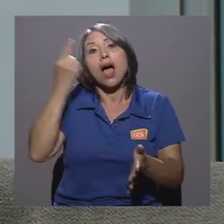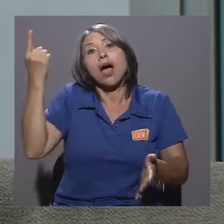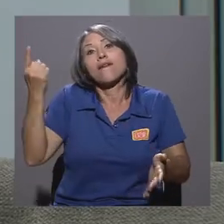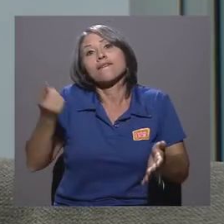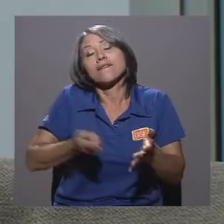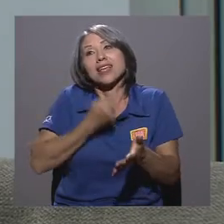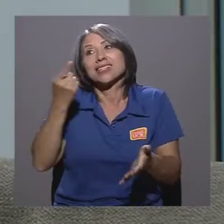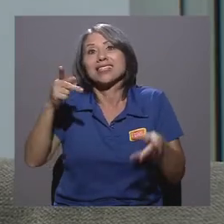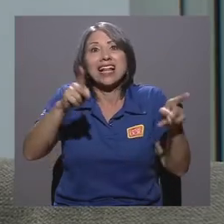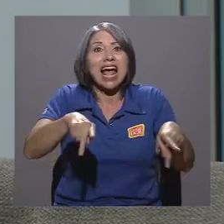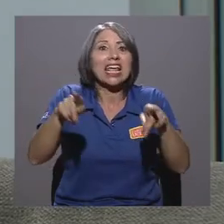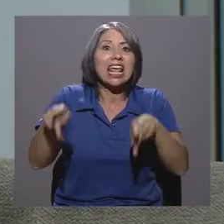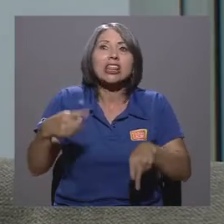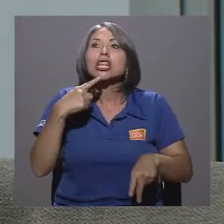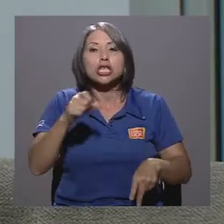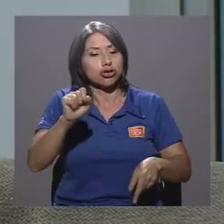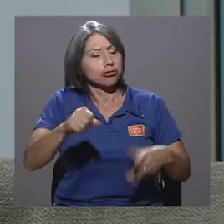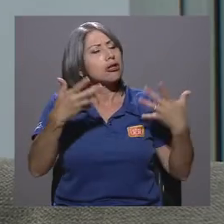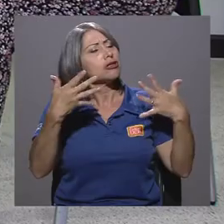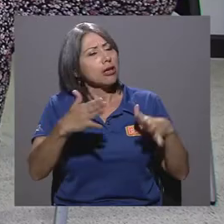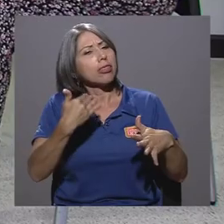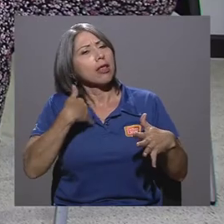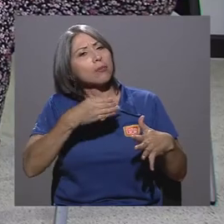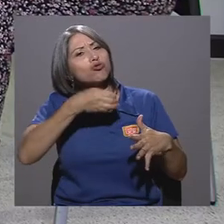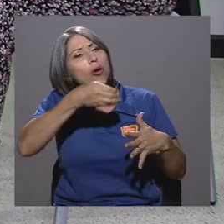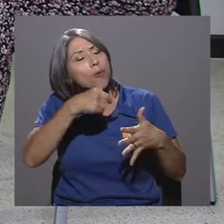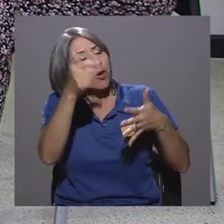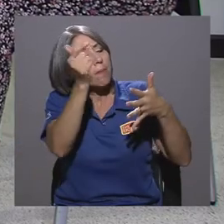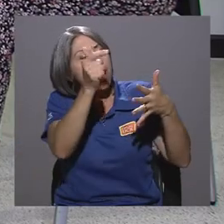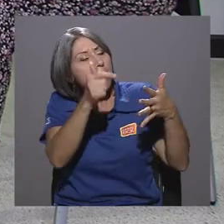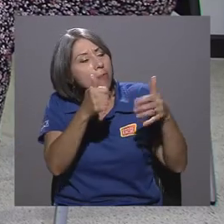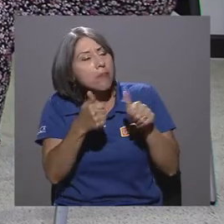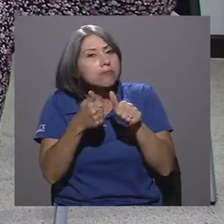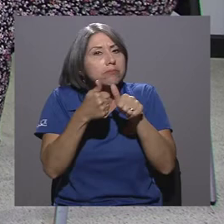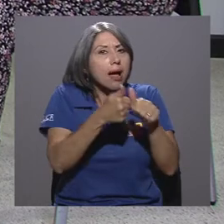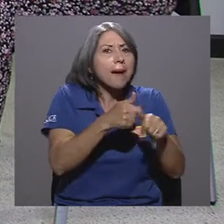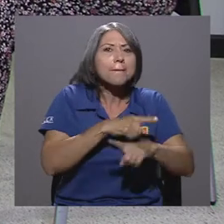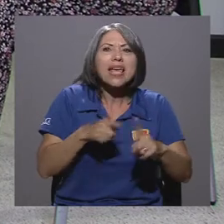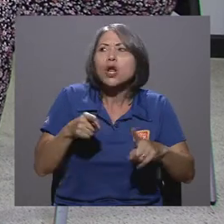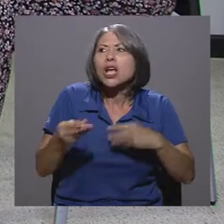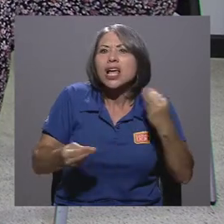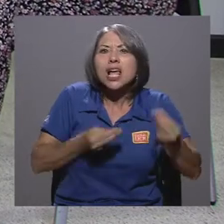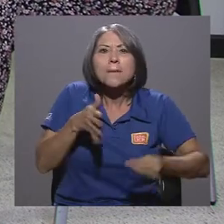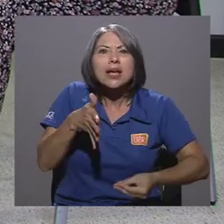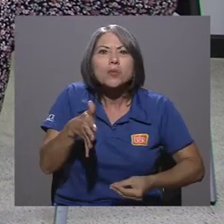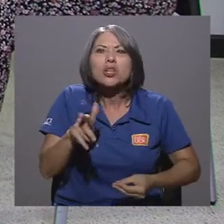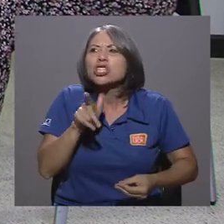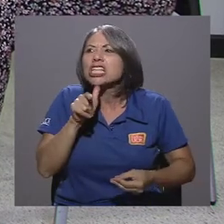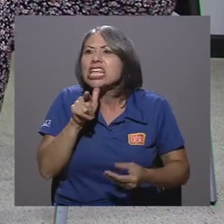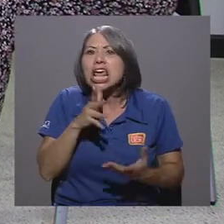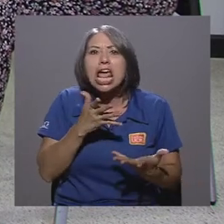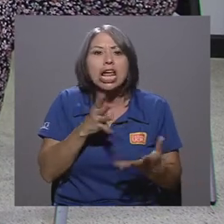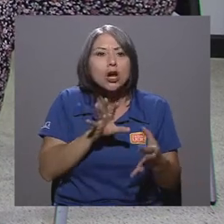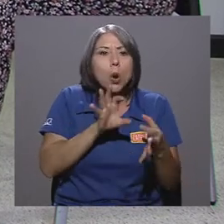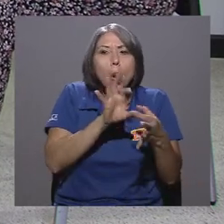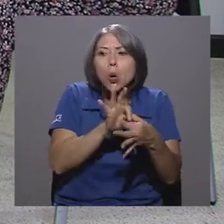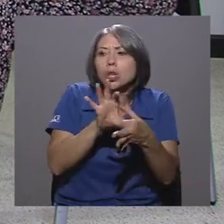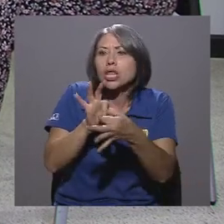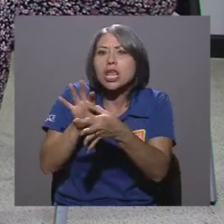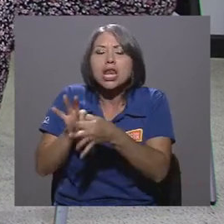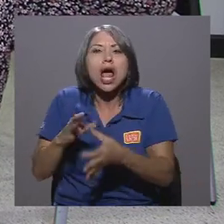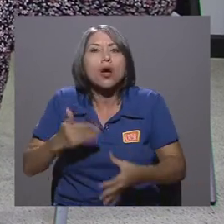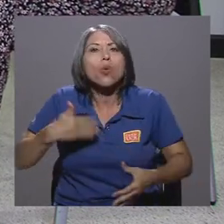decía antes, la gente sí tenemos el protocolo, bueno, pero entonces, ¿verdad? Más o menos, ¿qué es? ¿Quién coordina con quién? ¿O, o